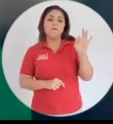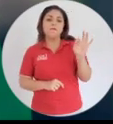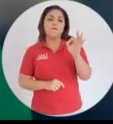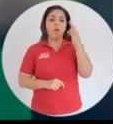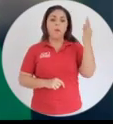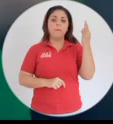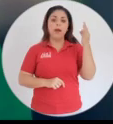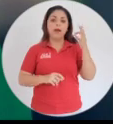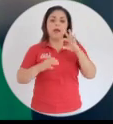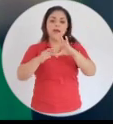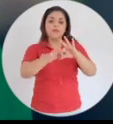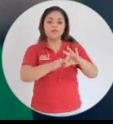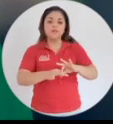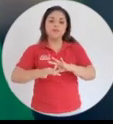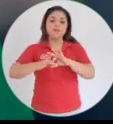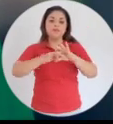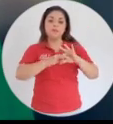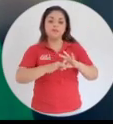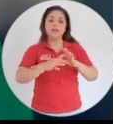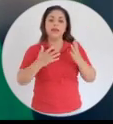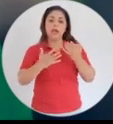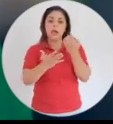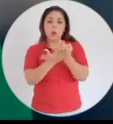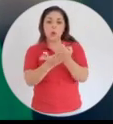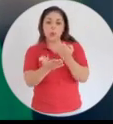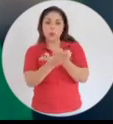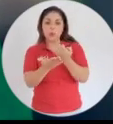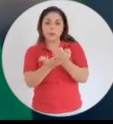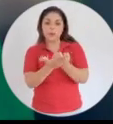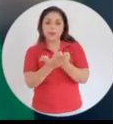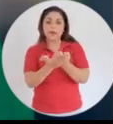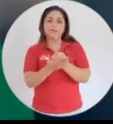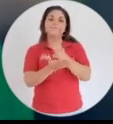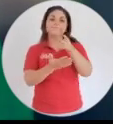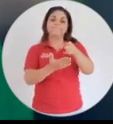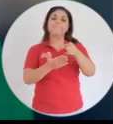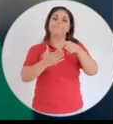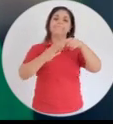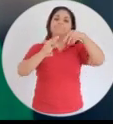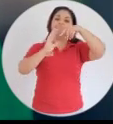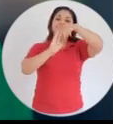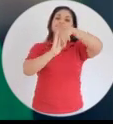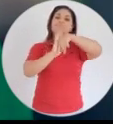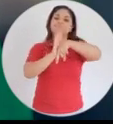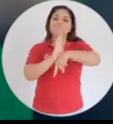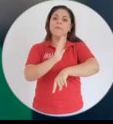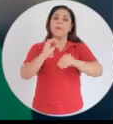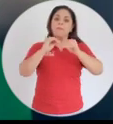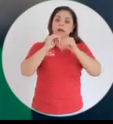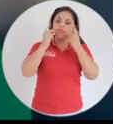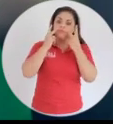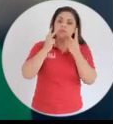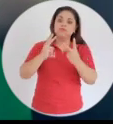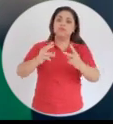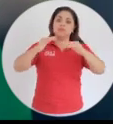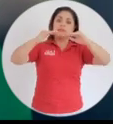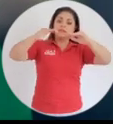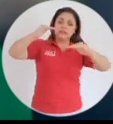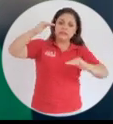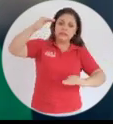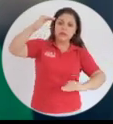esta forma de relacionamiento con la economía, se profundizan